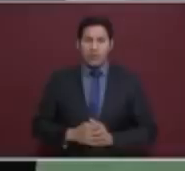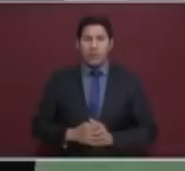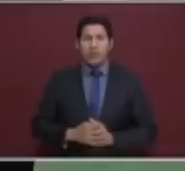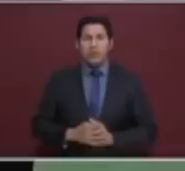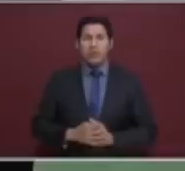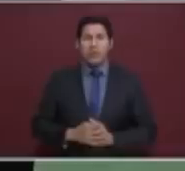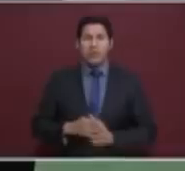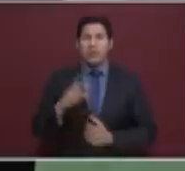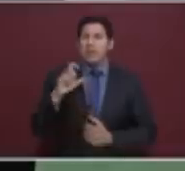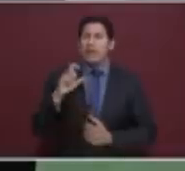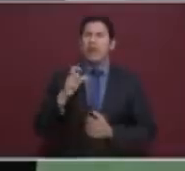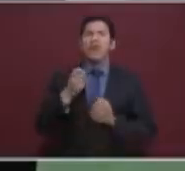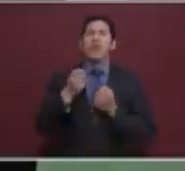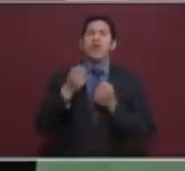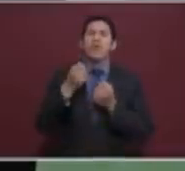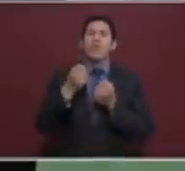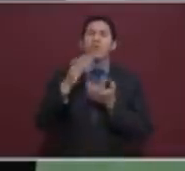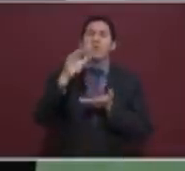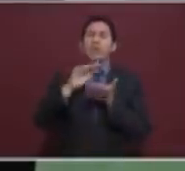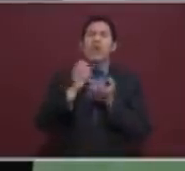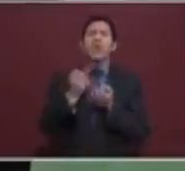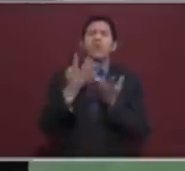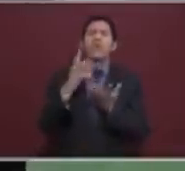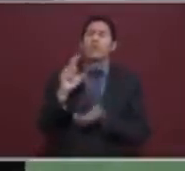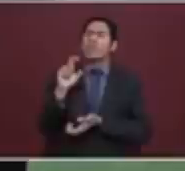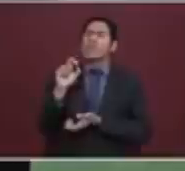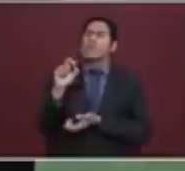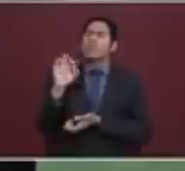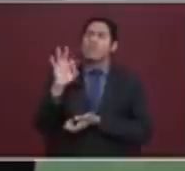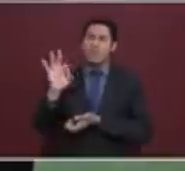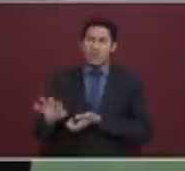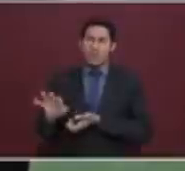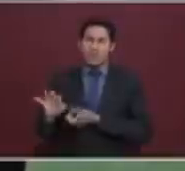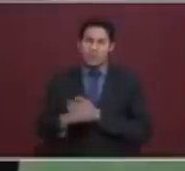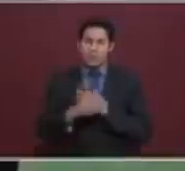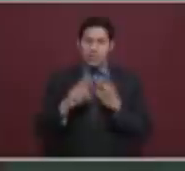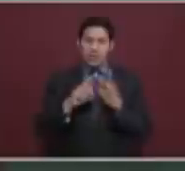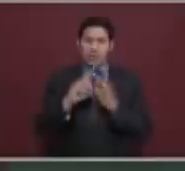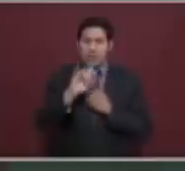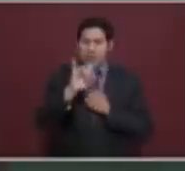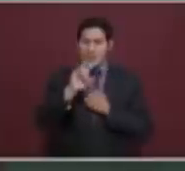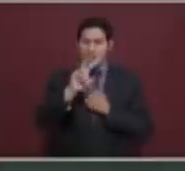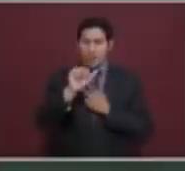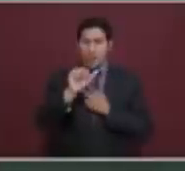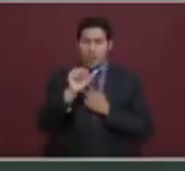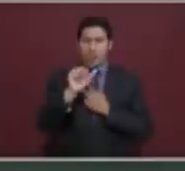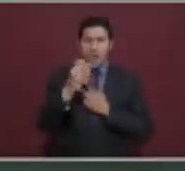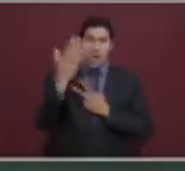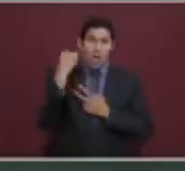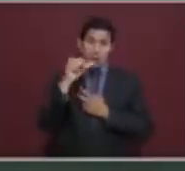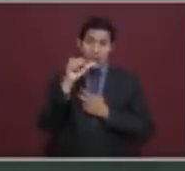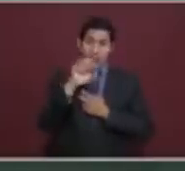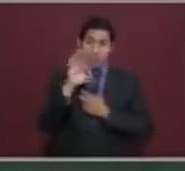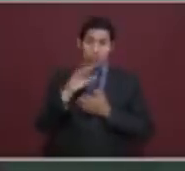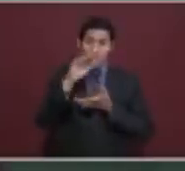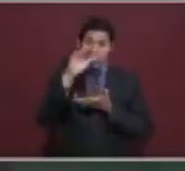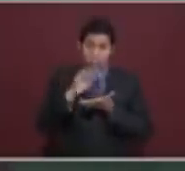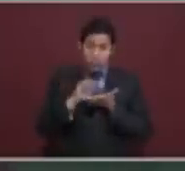al 20% se redujo el iva del 16 al 8%